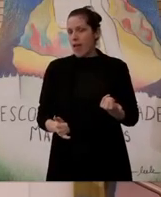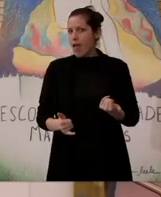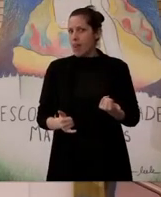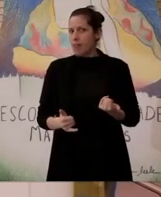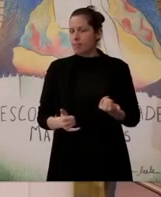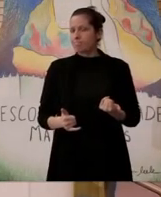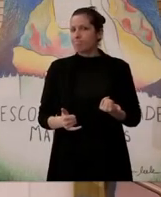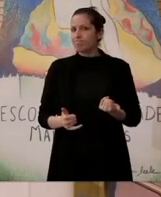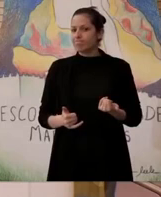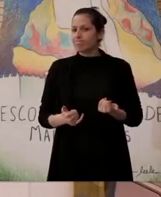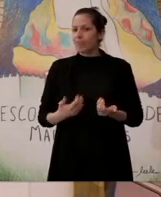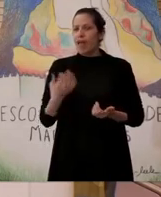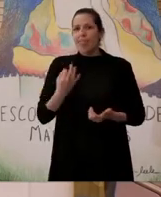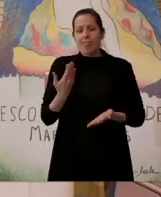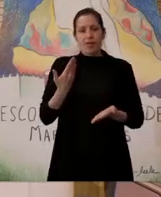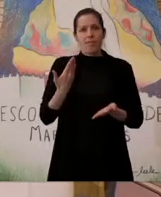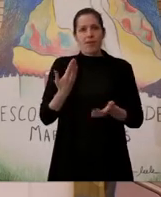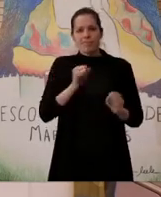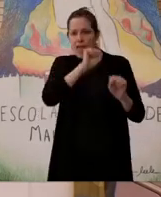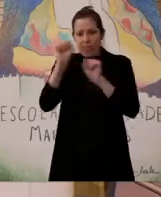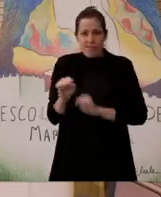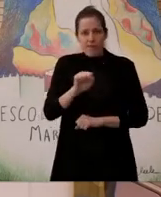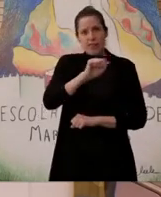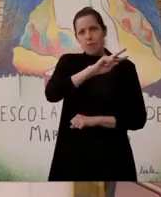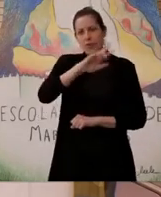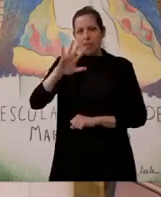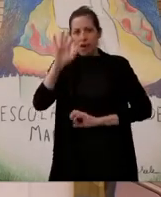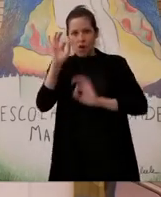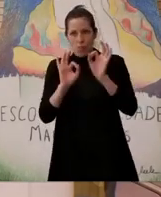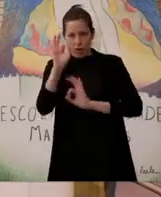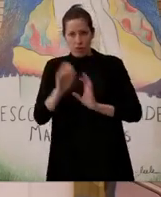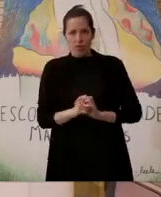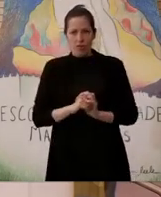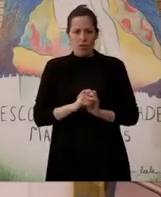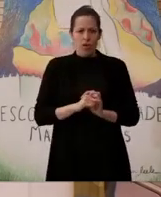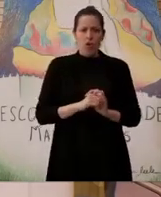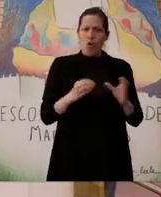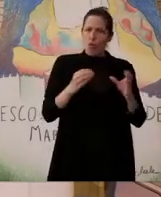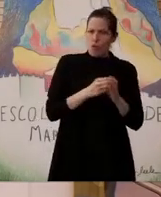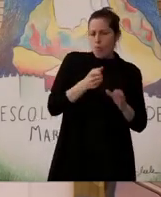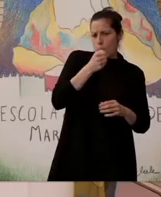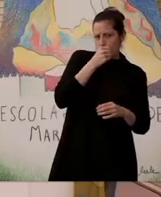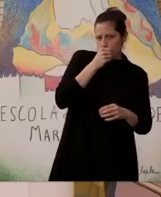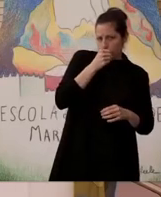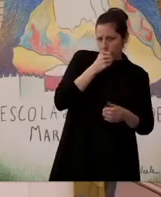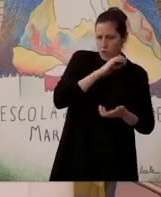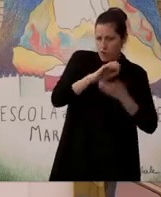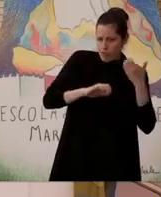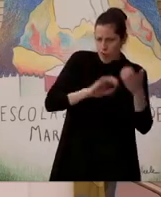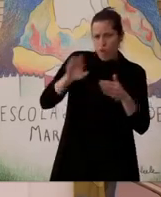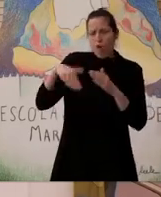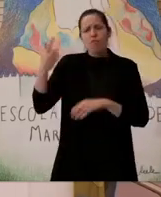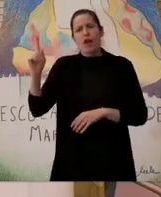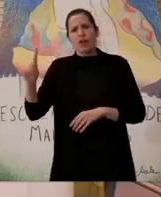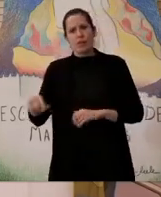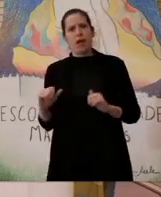25% fuera del partido entre el partido acusaciones por aquello fue dando resultado empezamos a aparecer